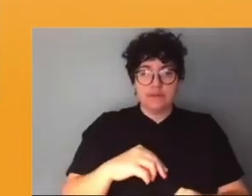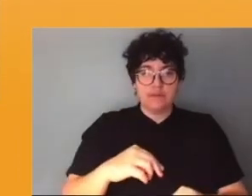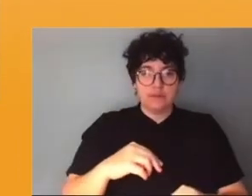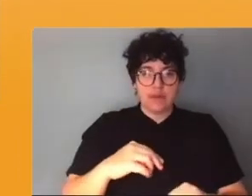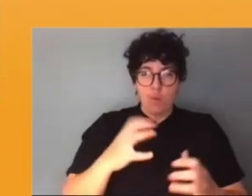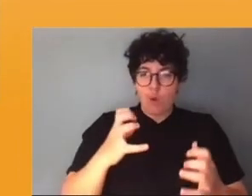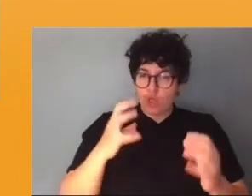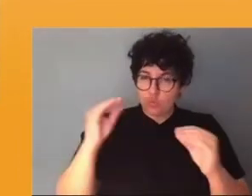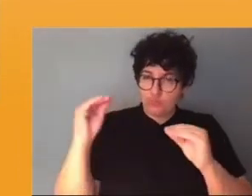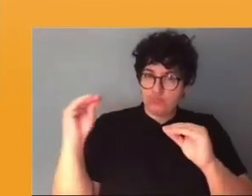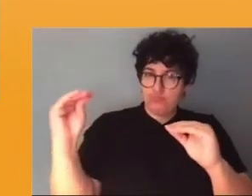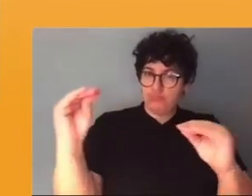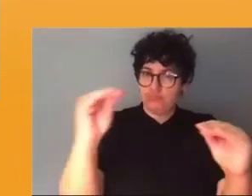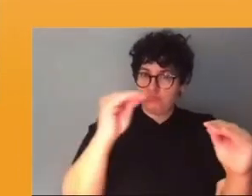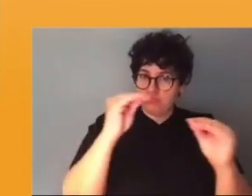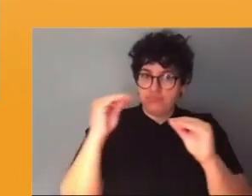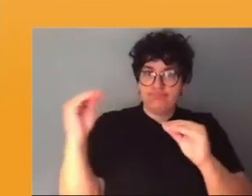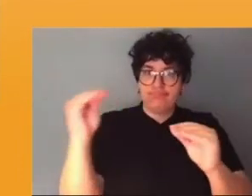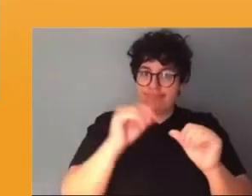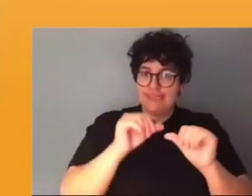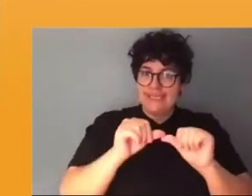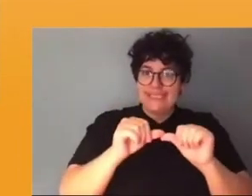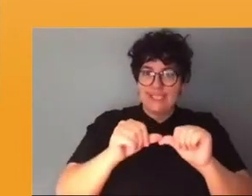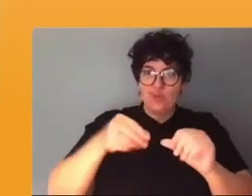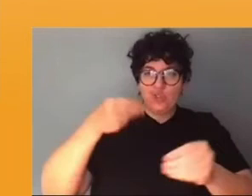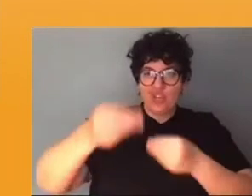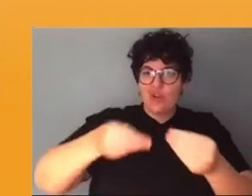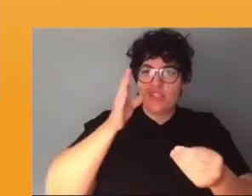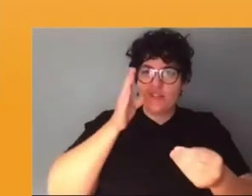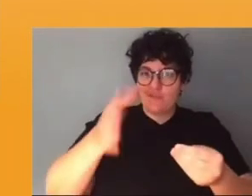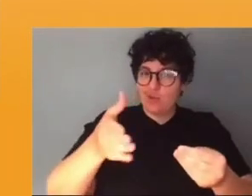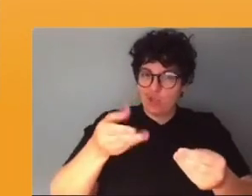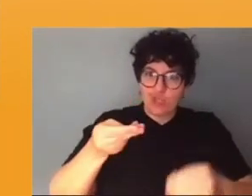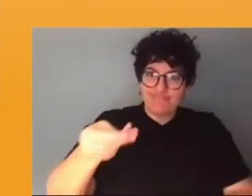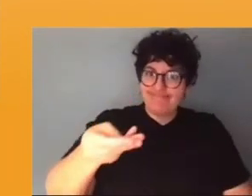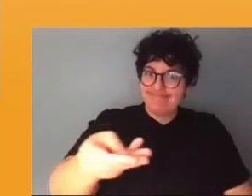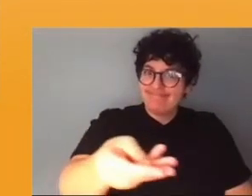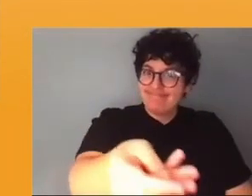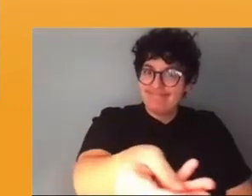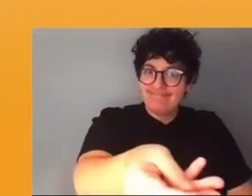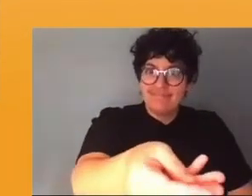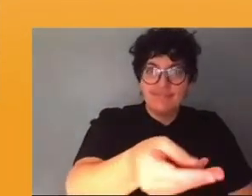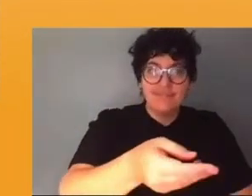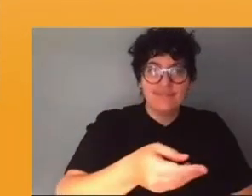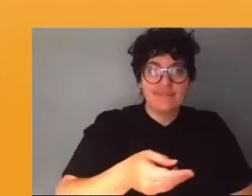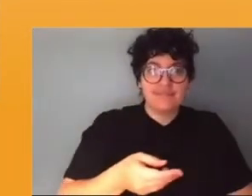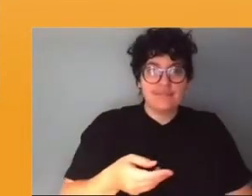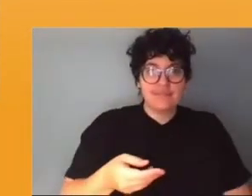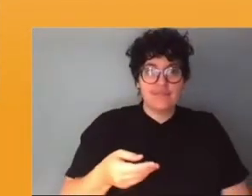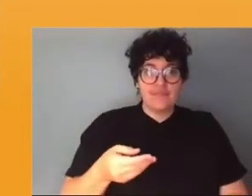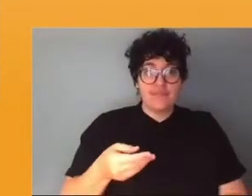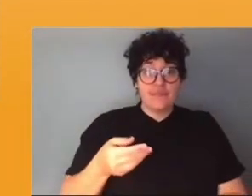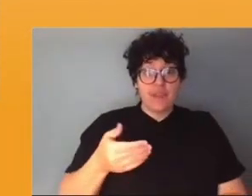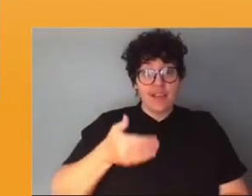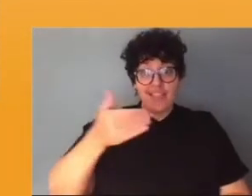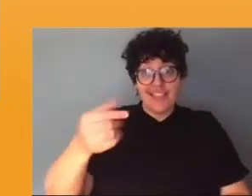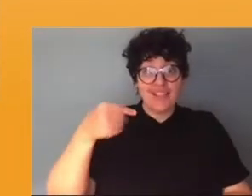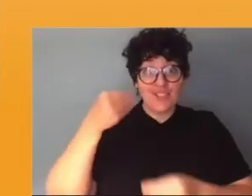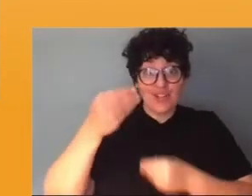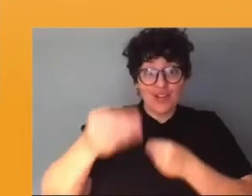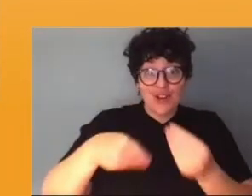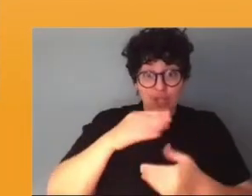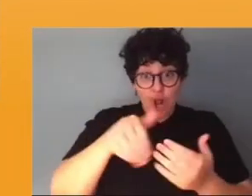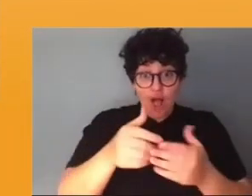y estas ideas, llevarlas a la siguiente generación. Y que a lo mejor no son